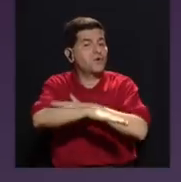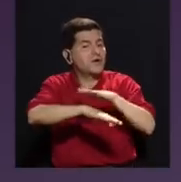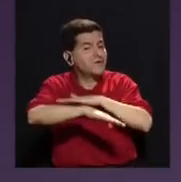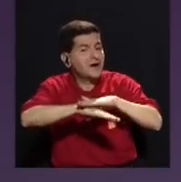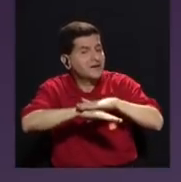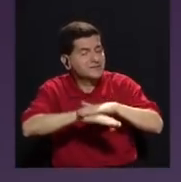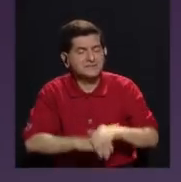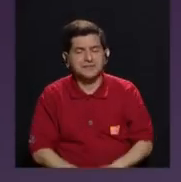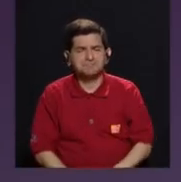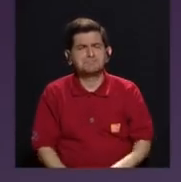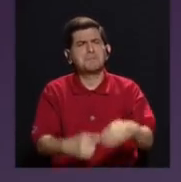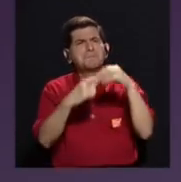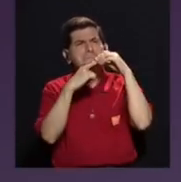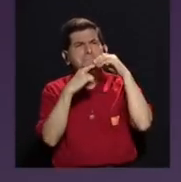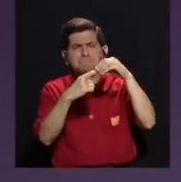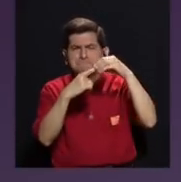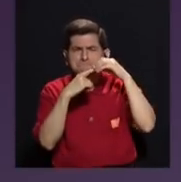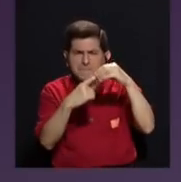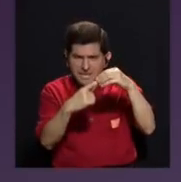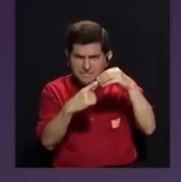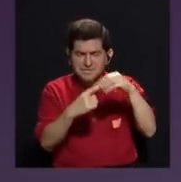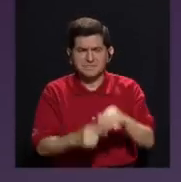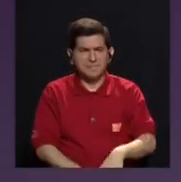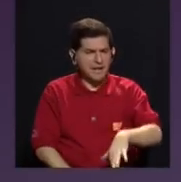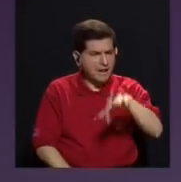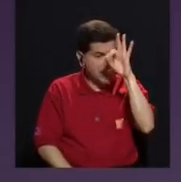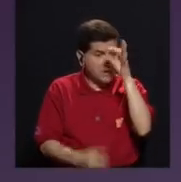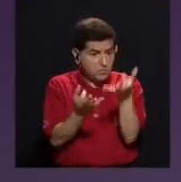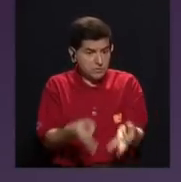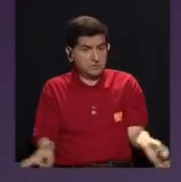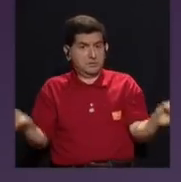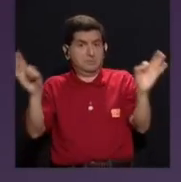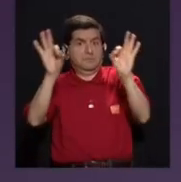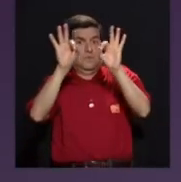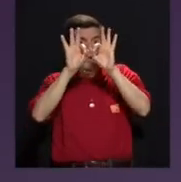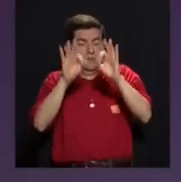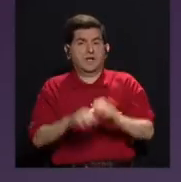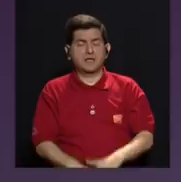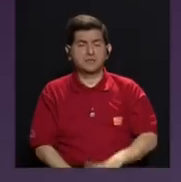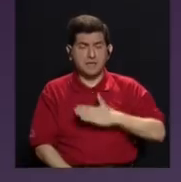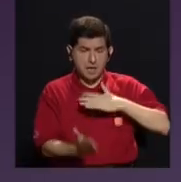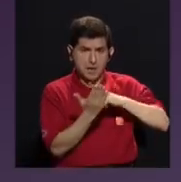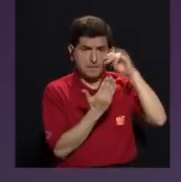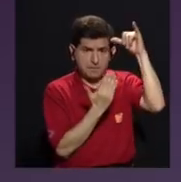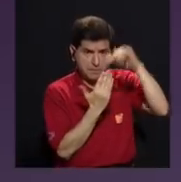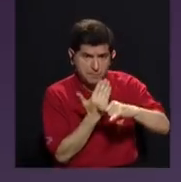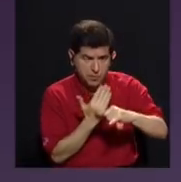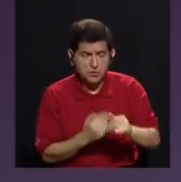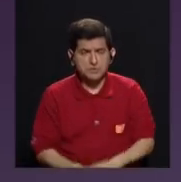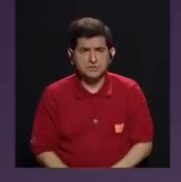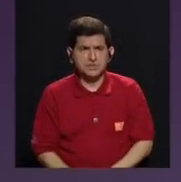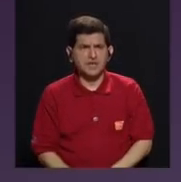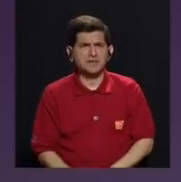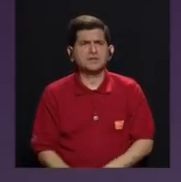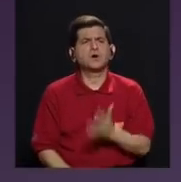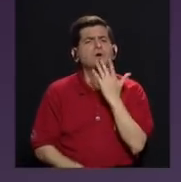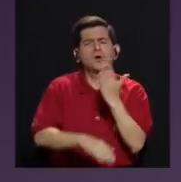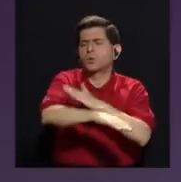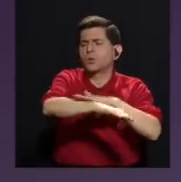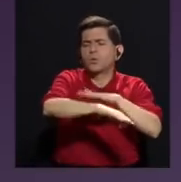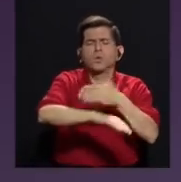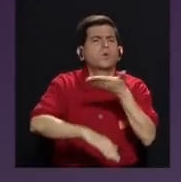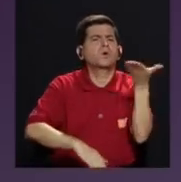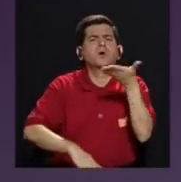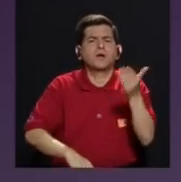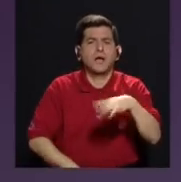bueno principalmente uno de los hallazgos más importantes de mi proyecto en términos de la raza ha sido